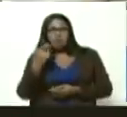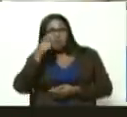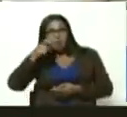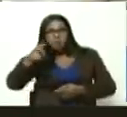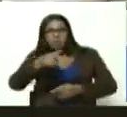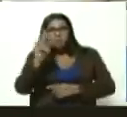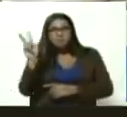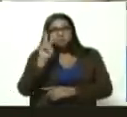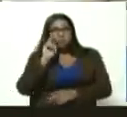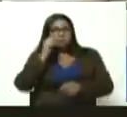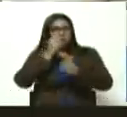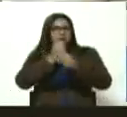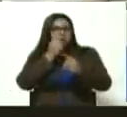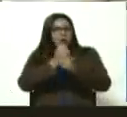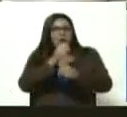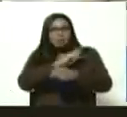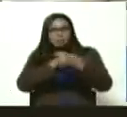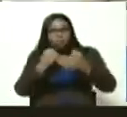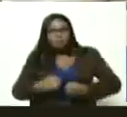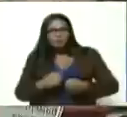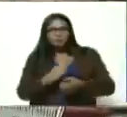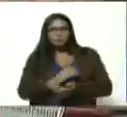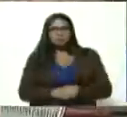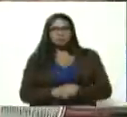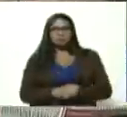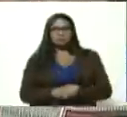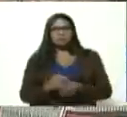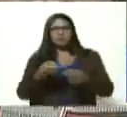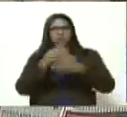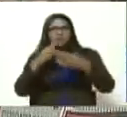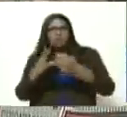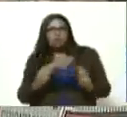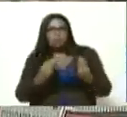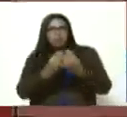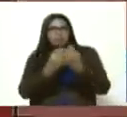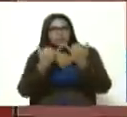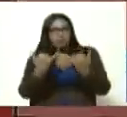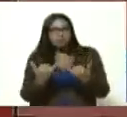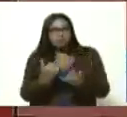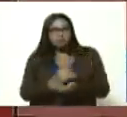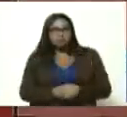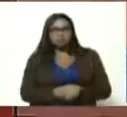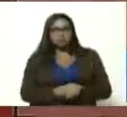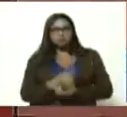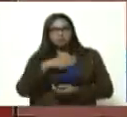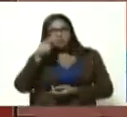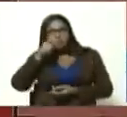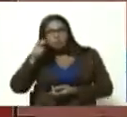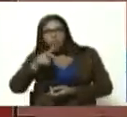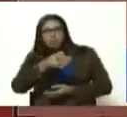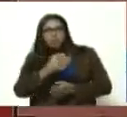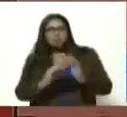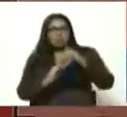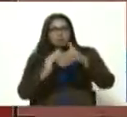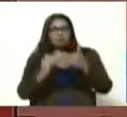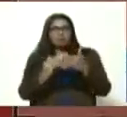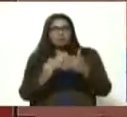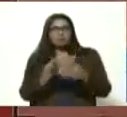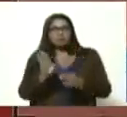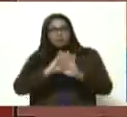venezolano trabajando trabajando el gobierno acompañando a ese pueblo y estableciendo reglas de